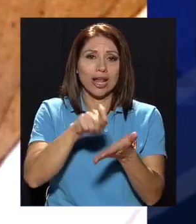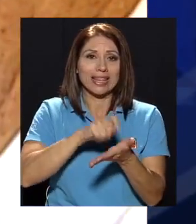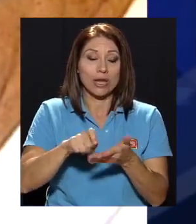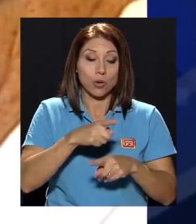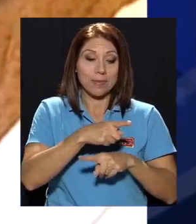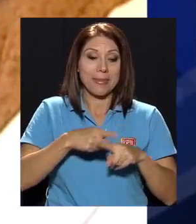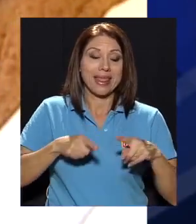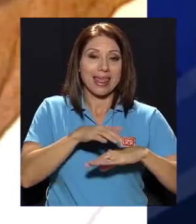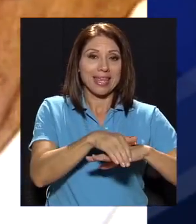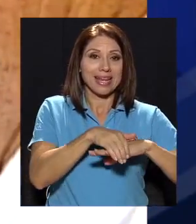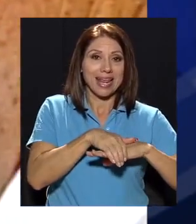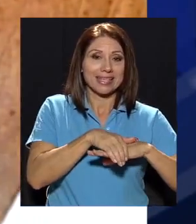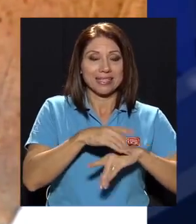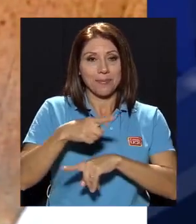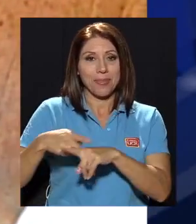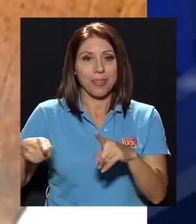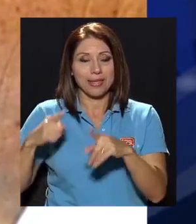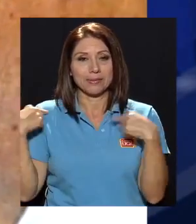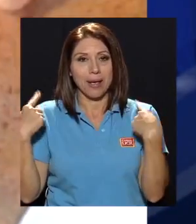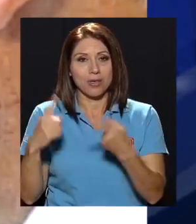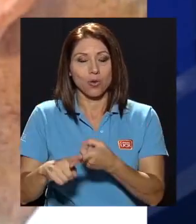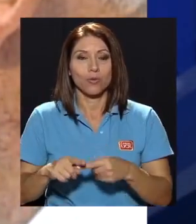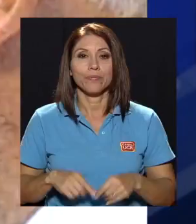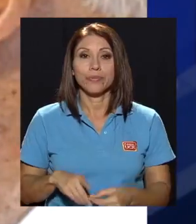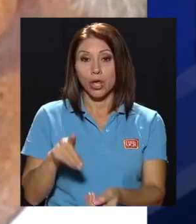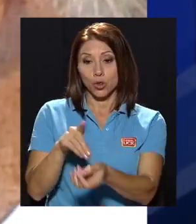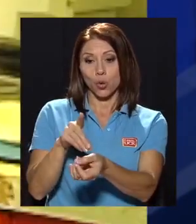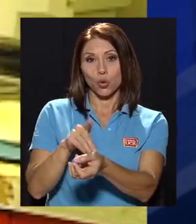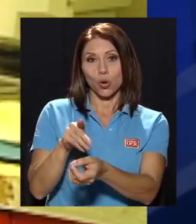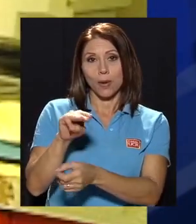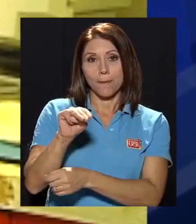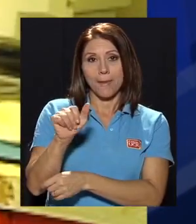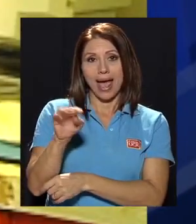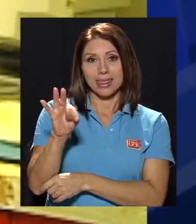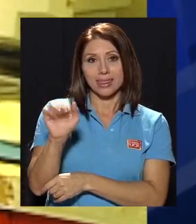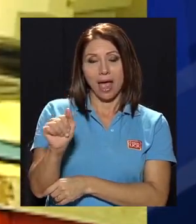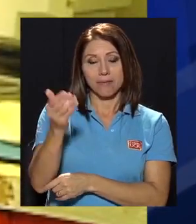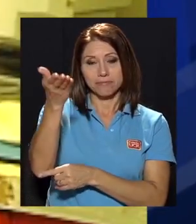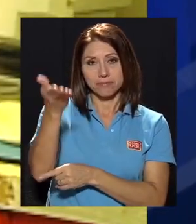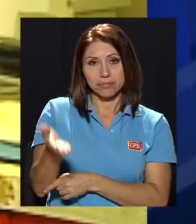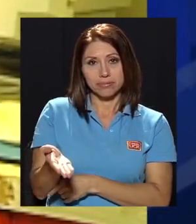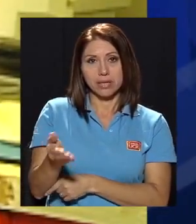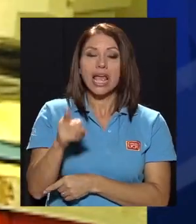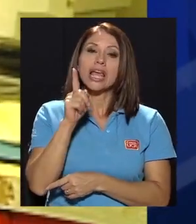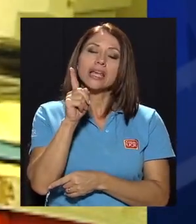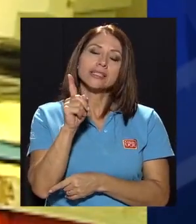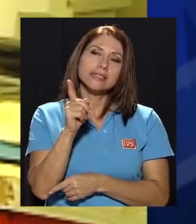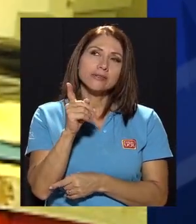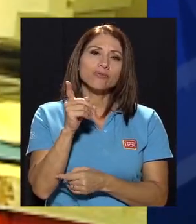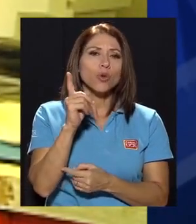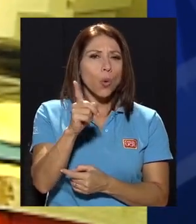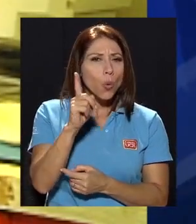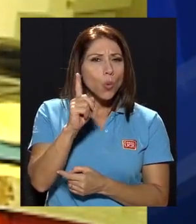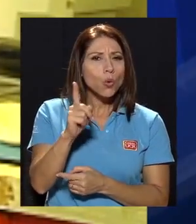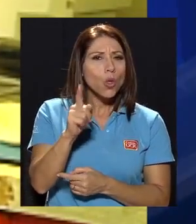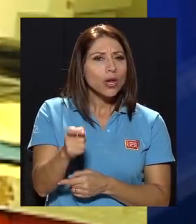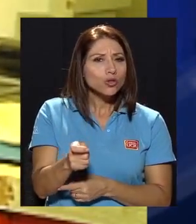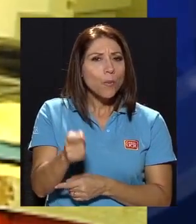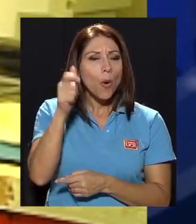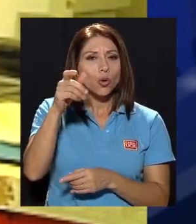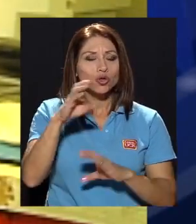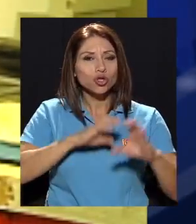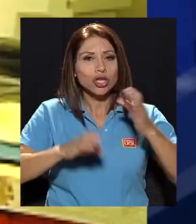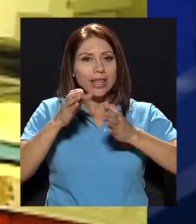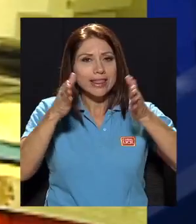en inglés y la otra en español. El doctor Mata es uno de los, considero yo, de los pocos